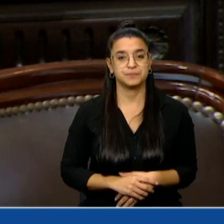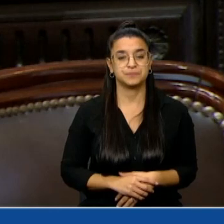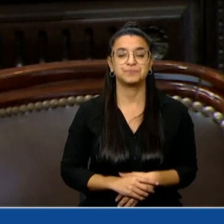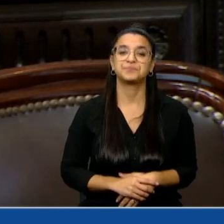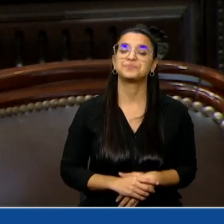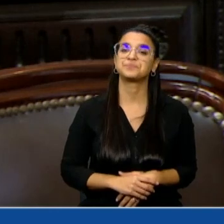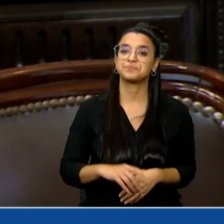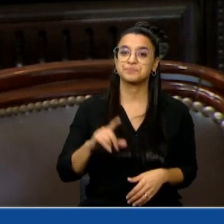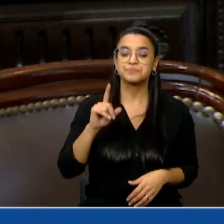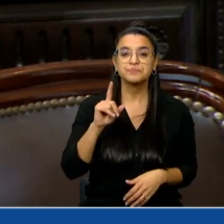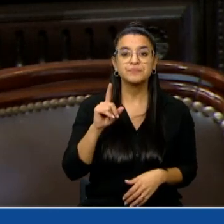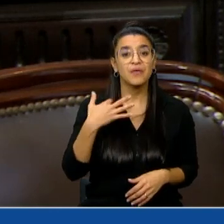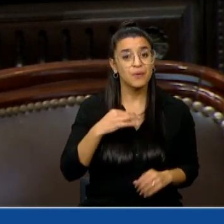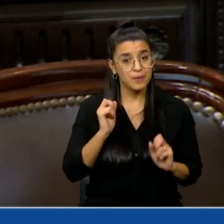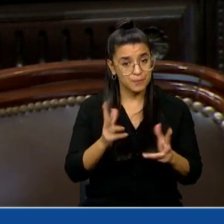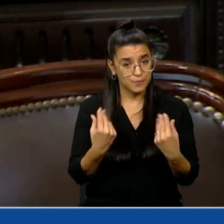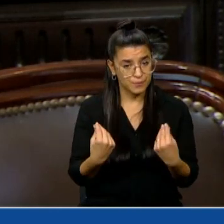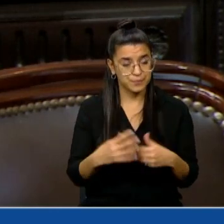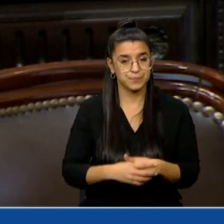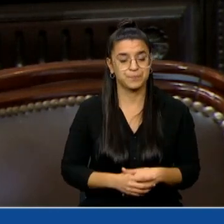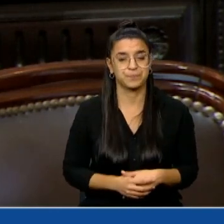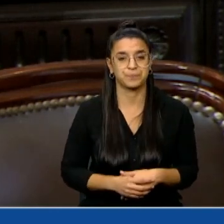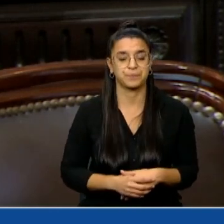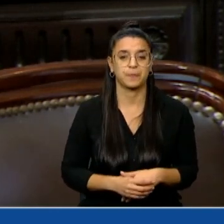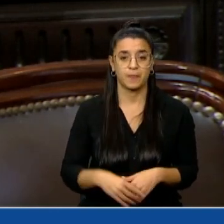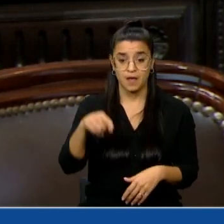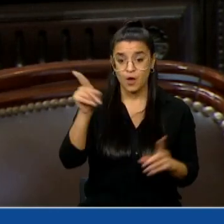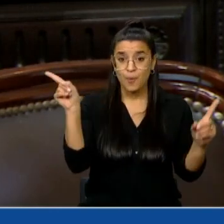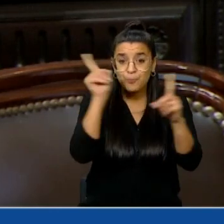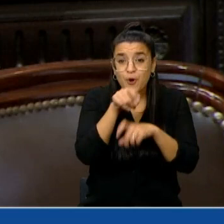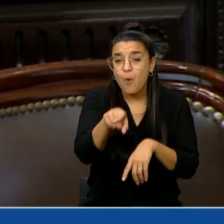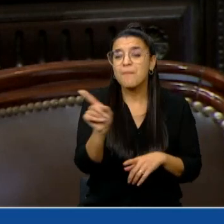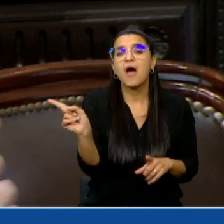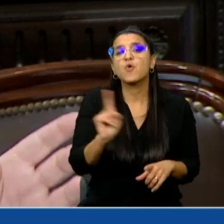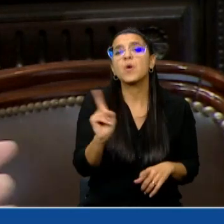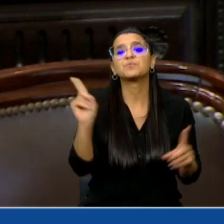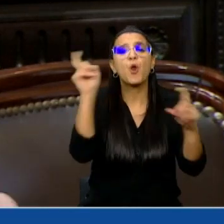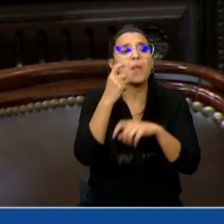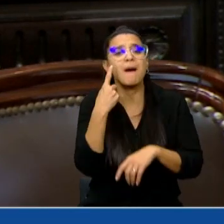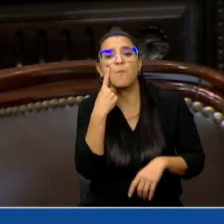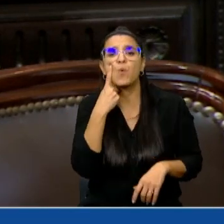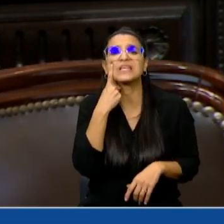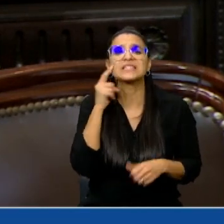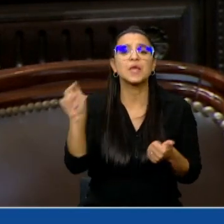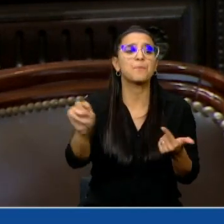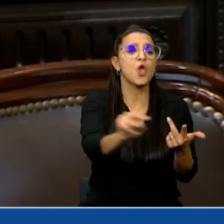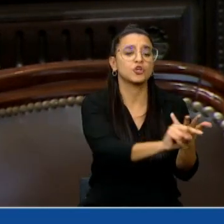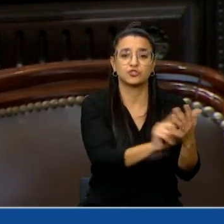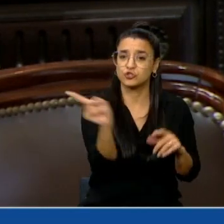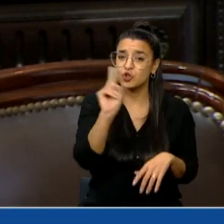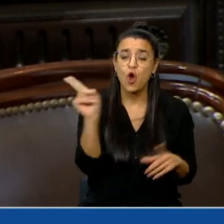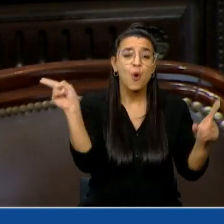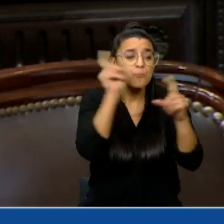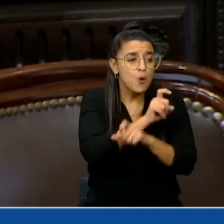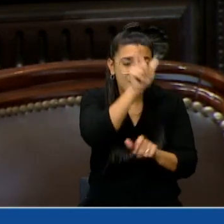Hay que decir que este problema no es un problema de los municipios, es un problema de